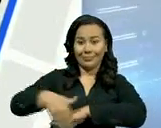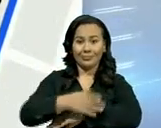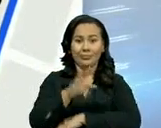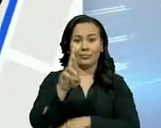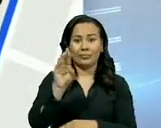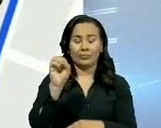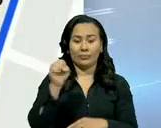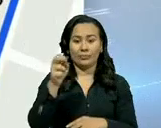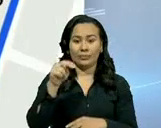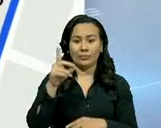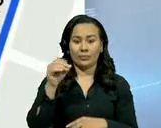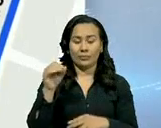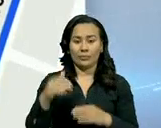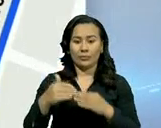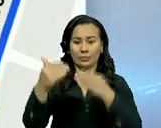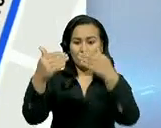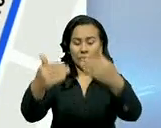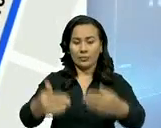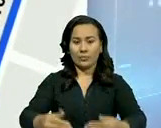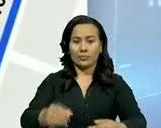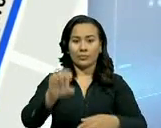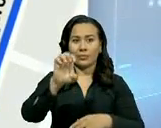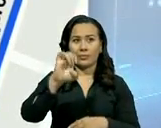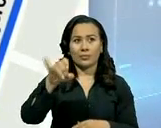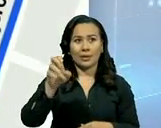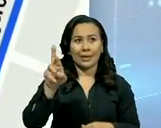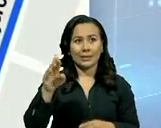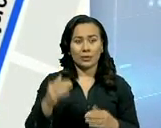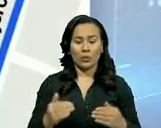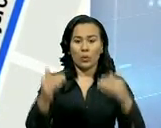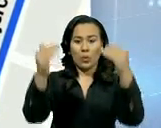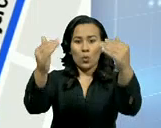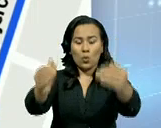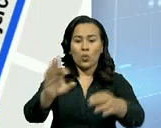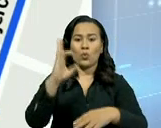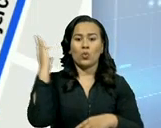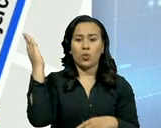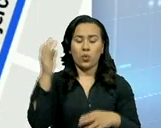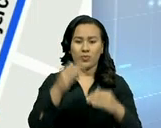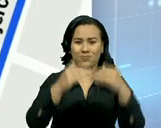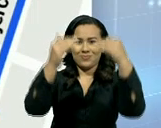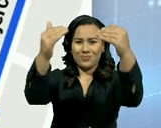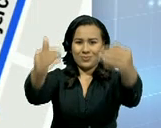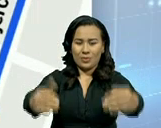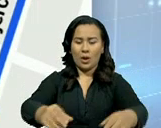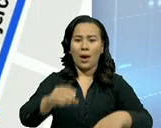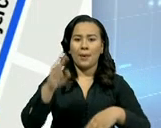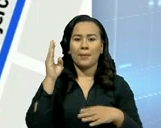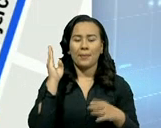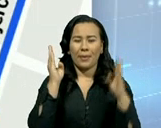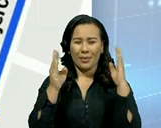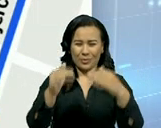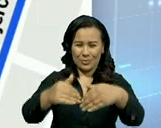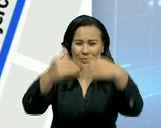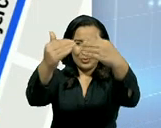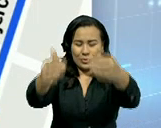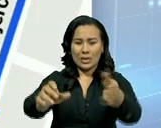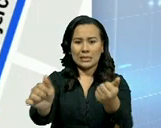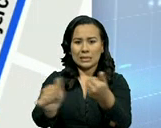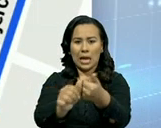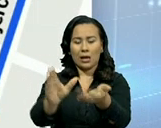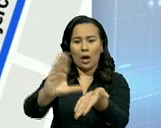del Ejército, doctor Manuel Cóndor, Tungurahua, coge la calle Babahoyo, la Domingo Savio para llegar al colegio donde